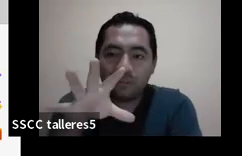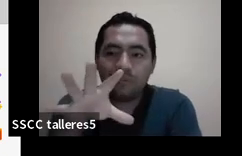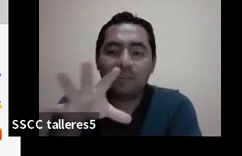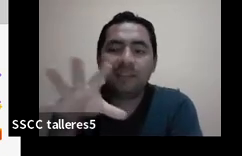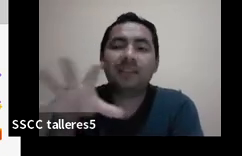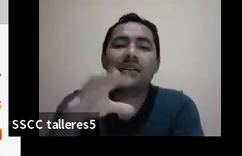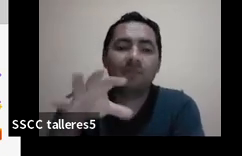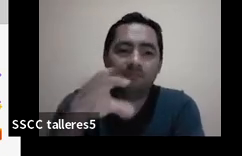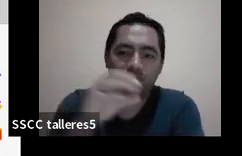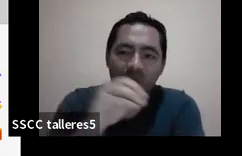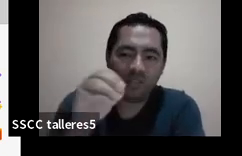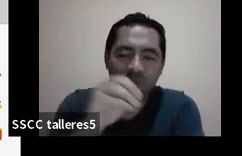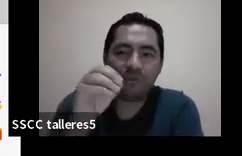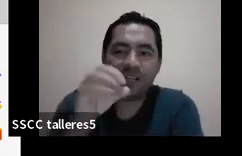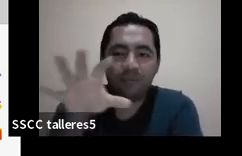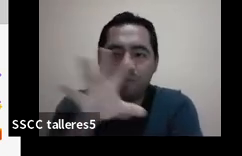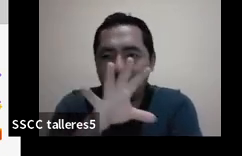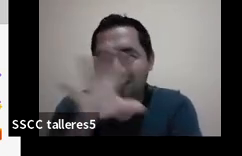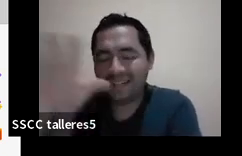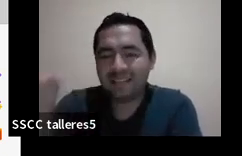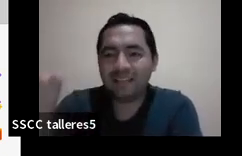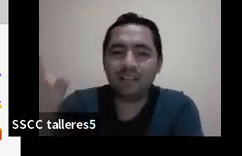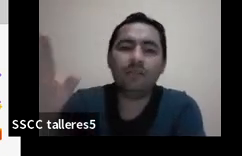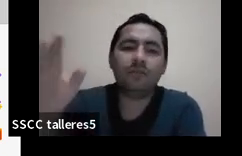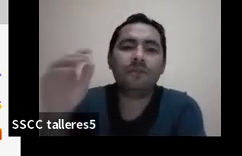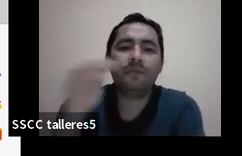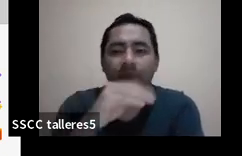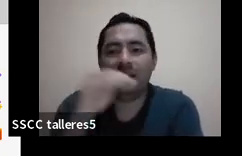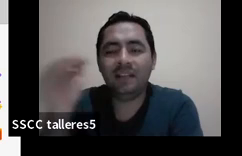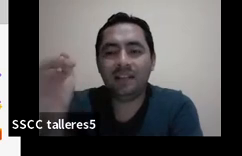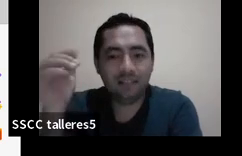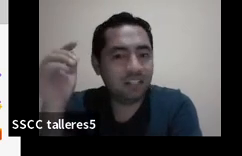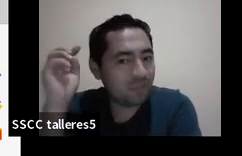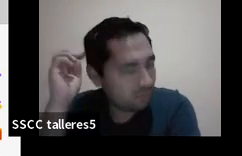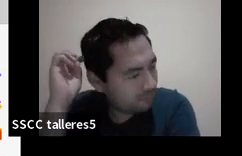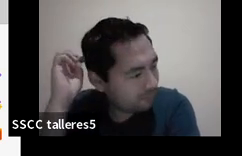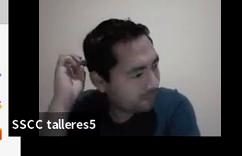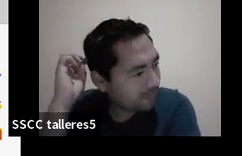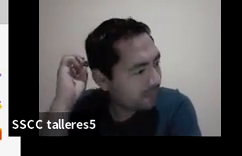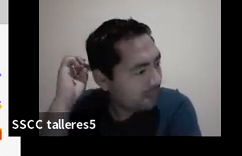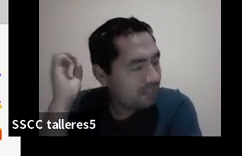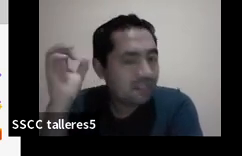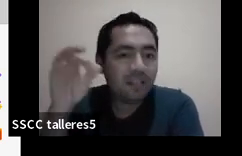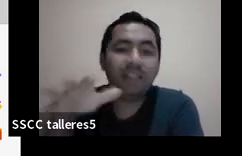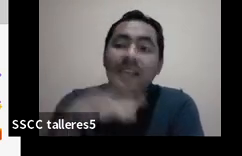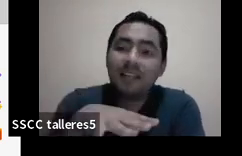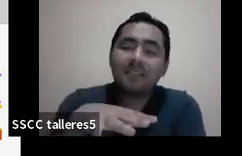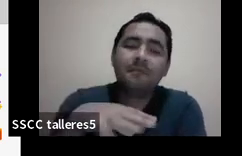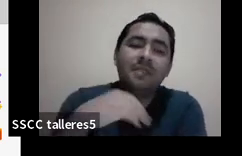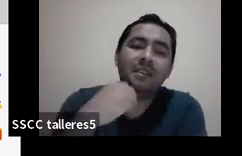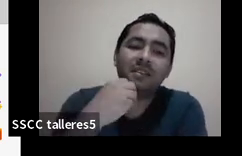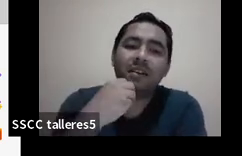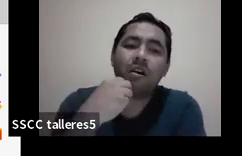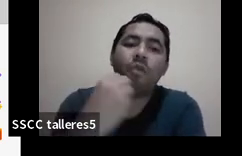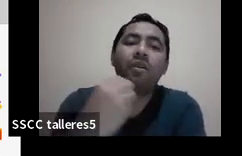más o menos que me entiendas, vamos a poner un ejemplo fácil y sencillo en inglés y el español. En